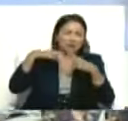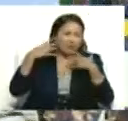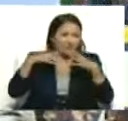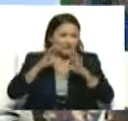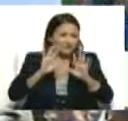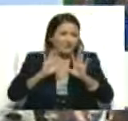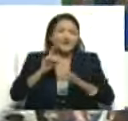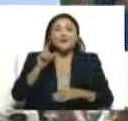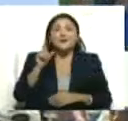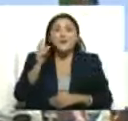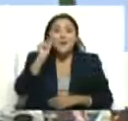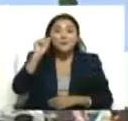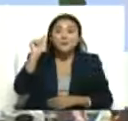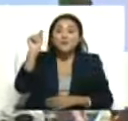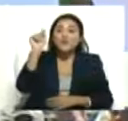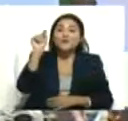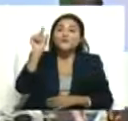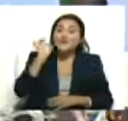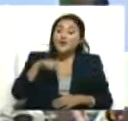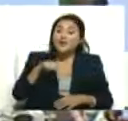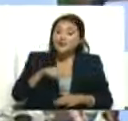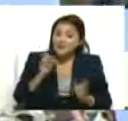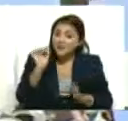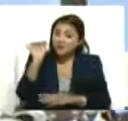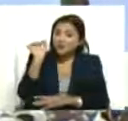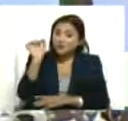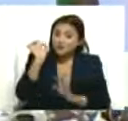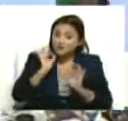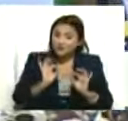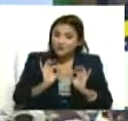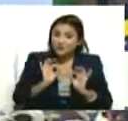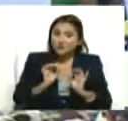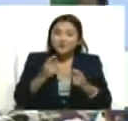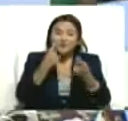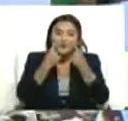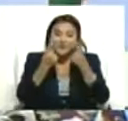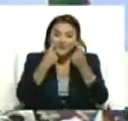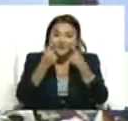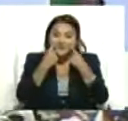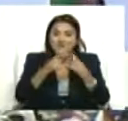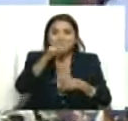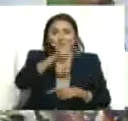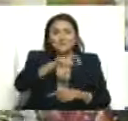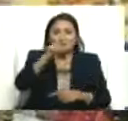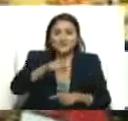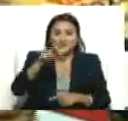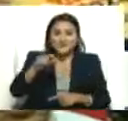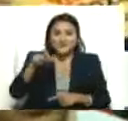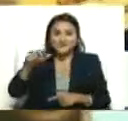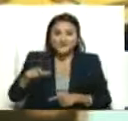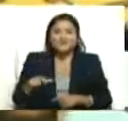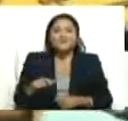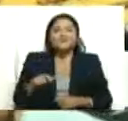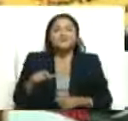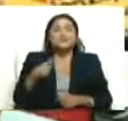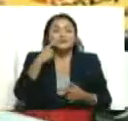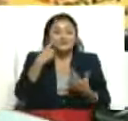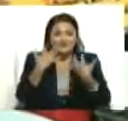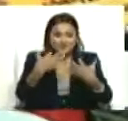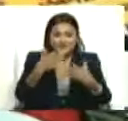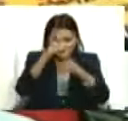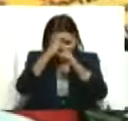Fijo. Yo veo a estos compañeros, a estas compañeras con